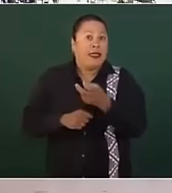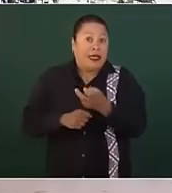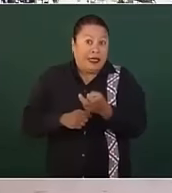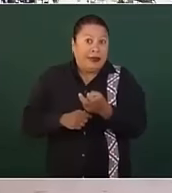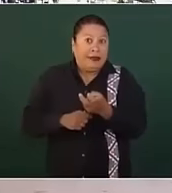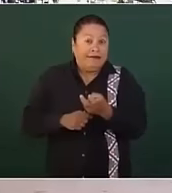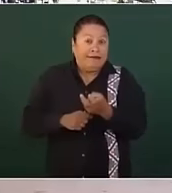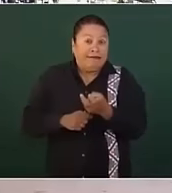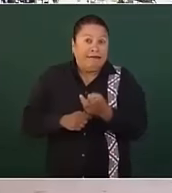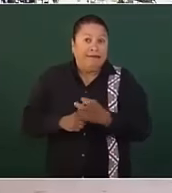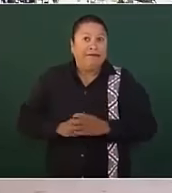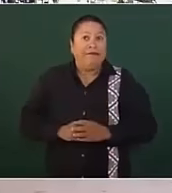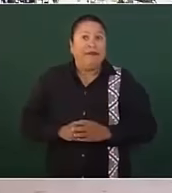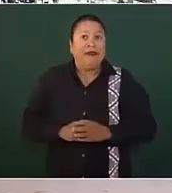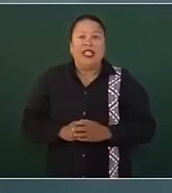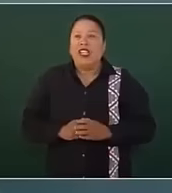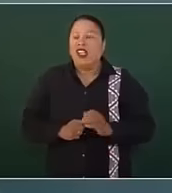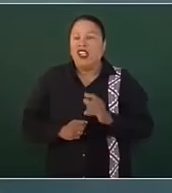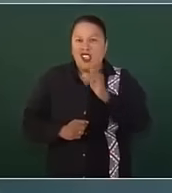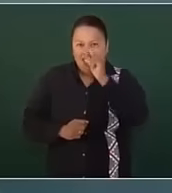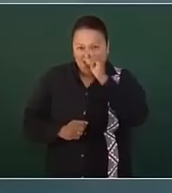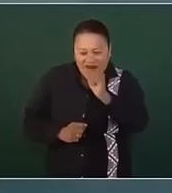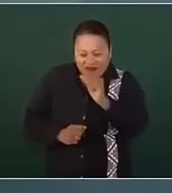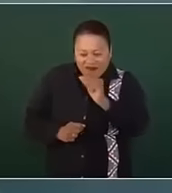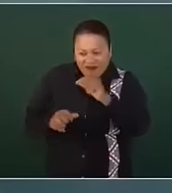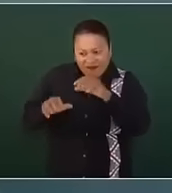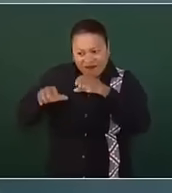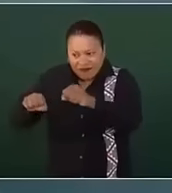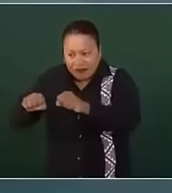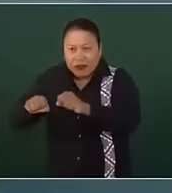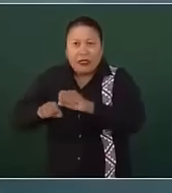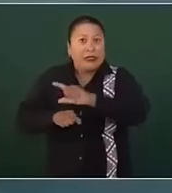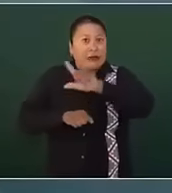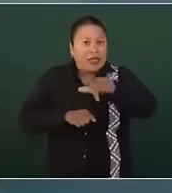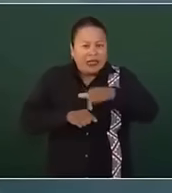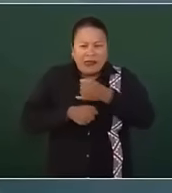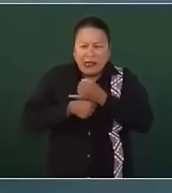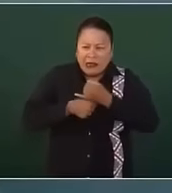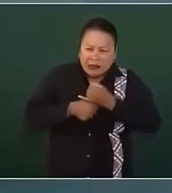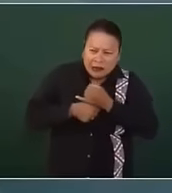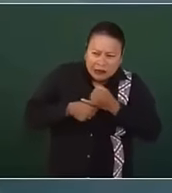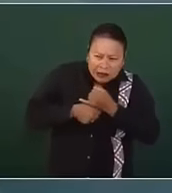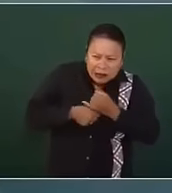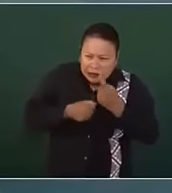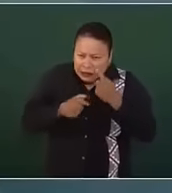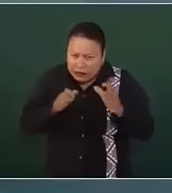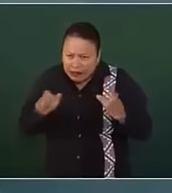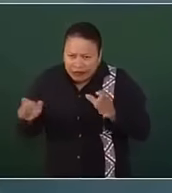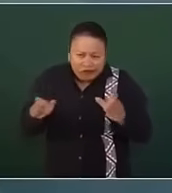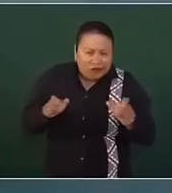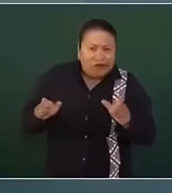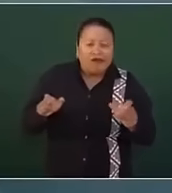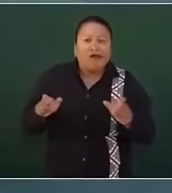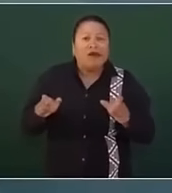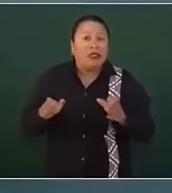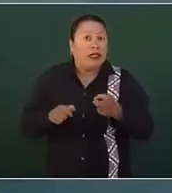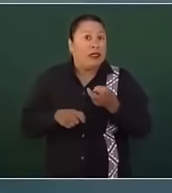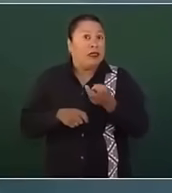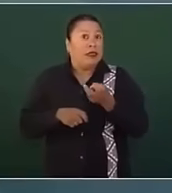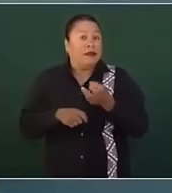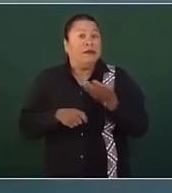tiene éxito. De este seguimiento se hace una nueva operación donde